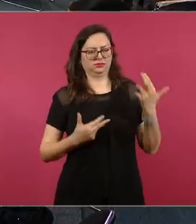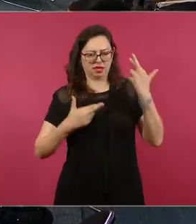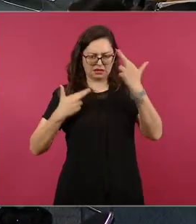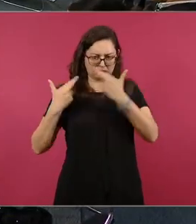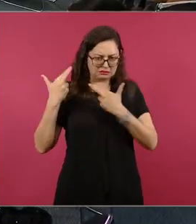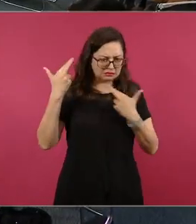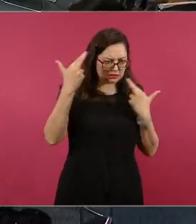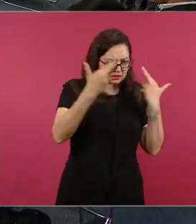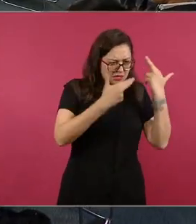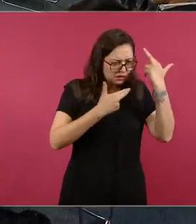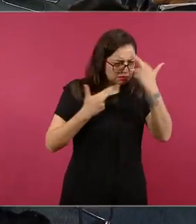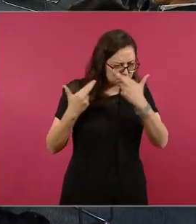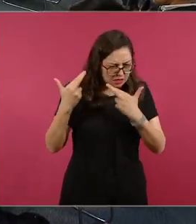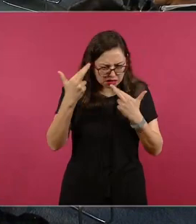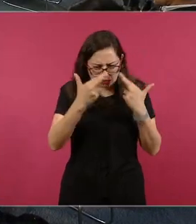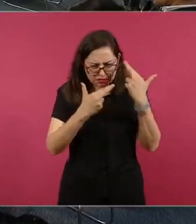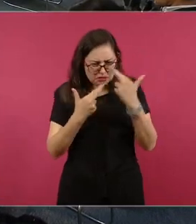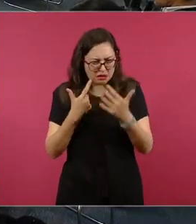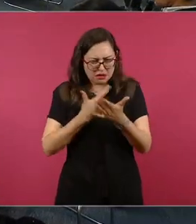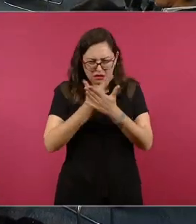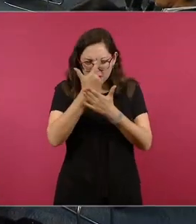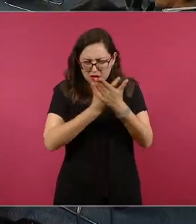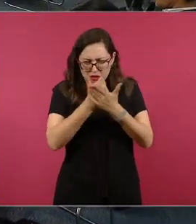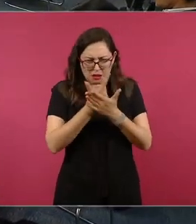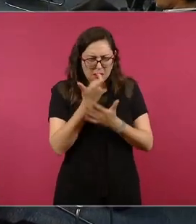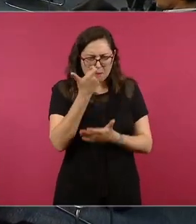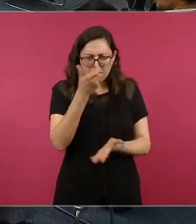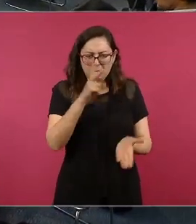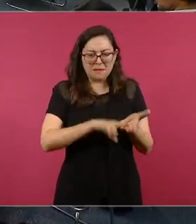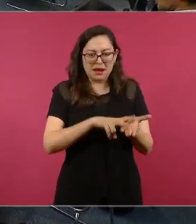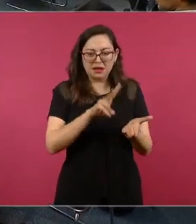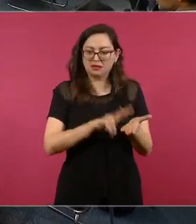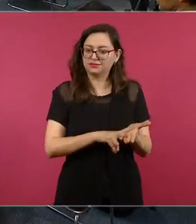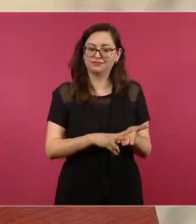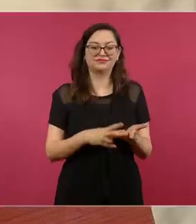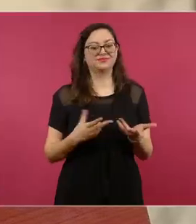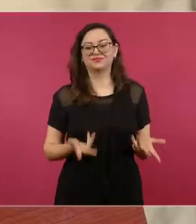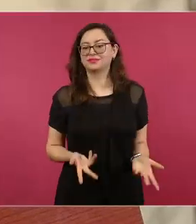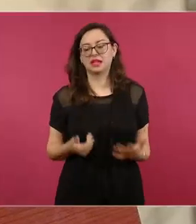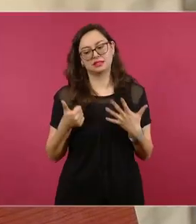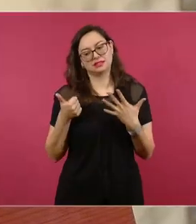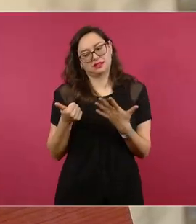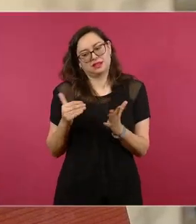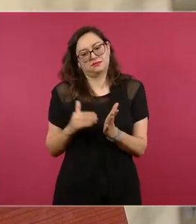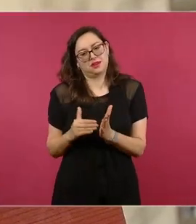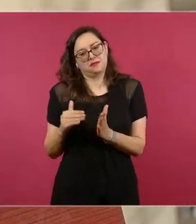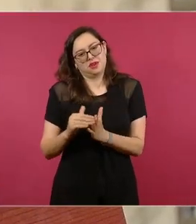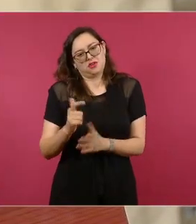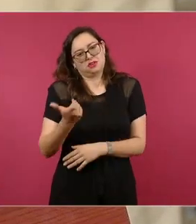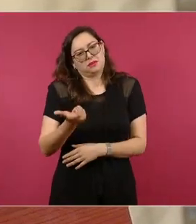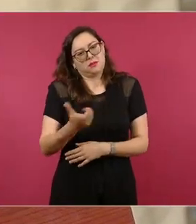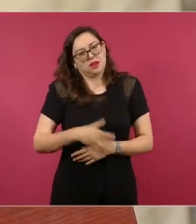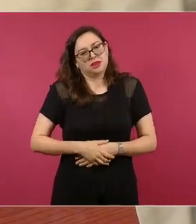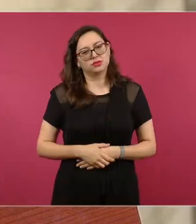que los estamos comprando y vamos a pagar seis mil millones de pesos